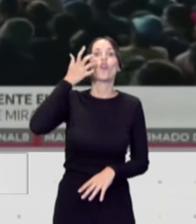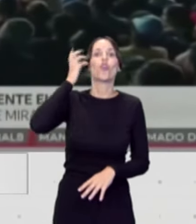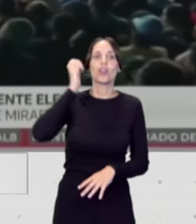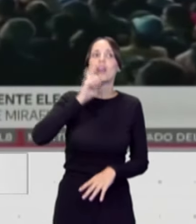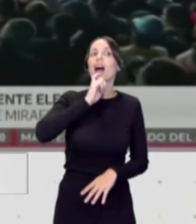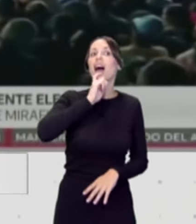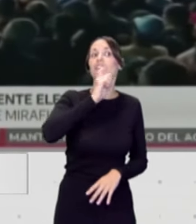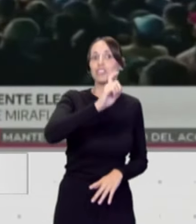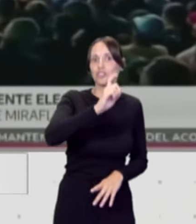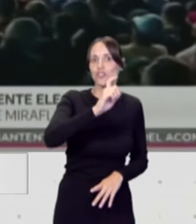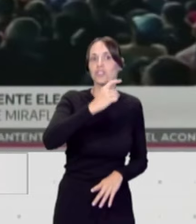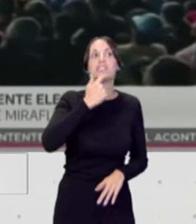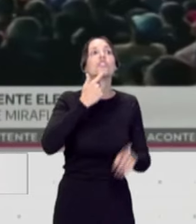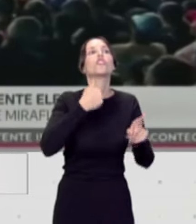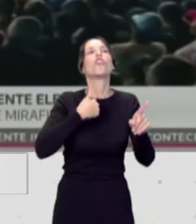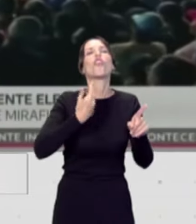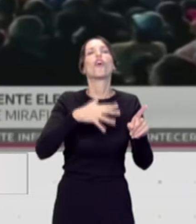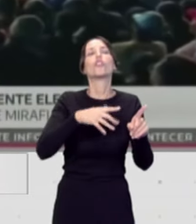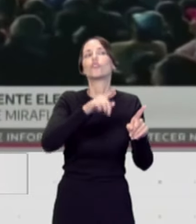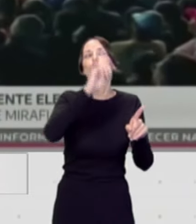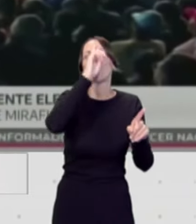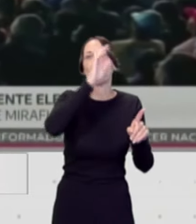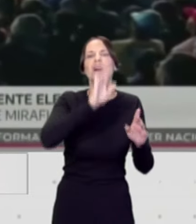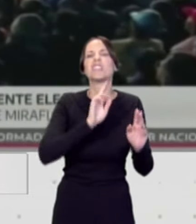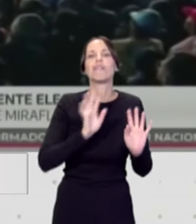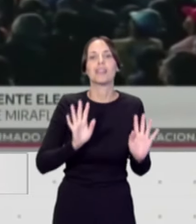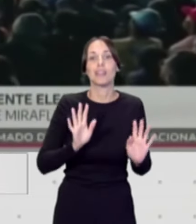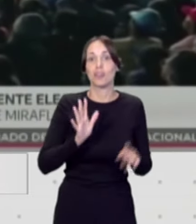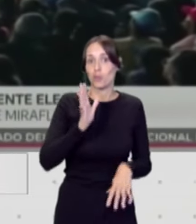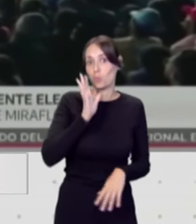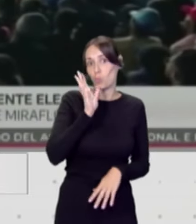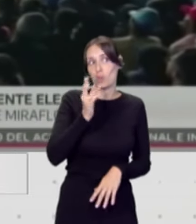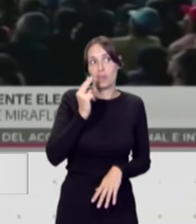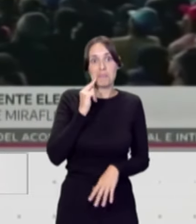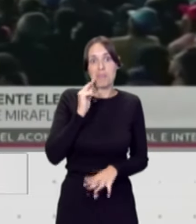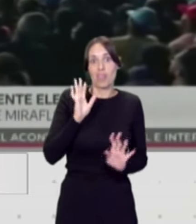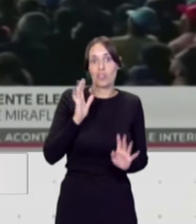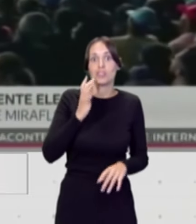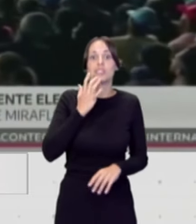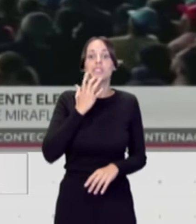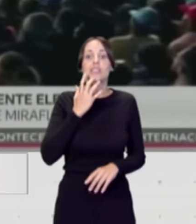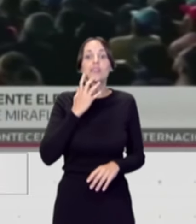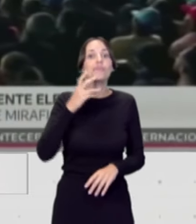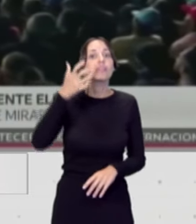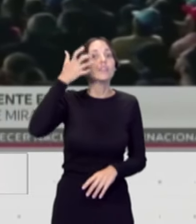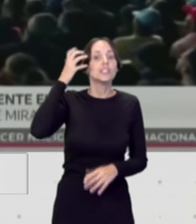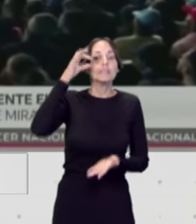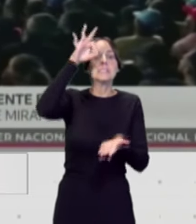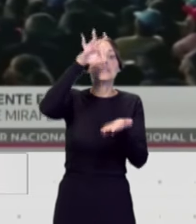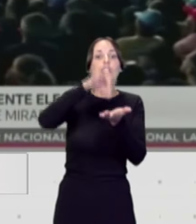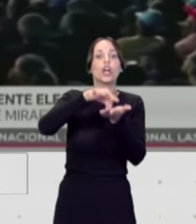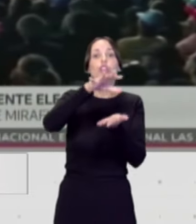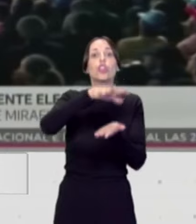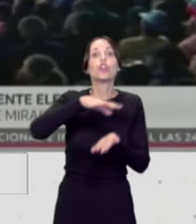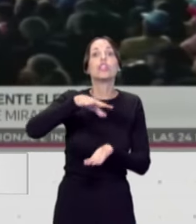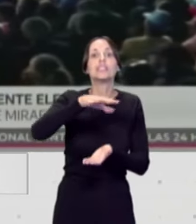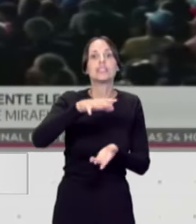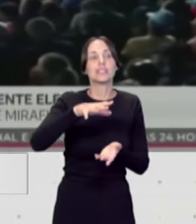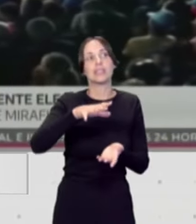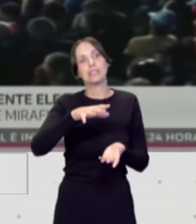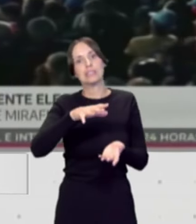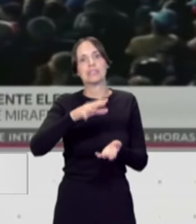nunca dónde estaba, porque evidentemente hay temor de que se localice el lugar donde todavía dentro de Venezuela, según ella afirma,